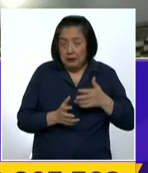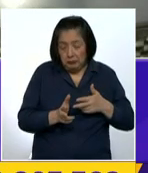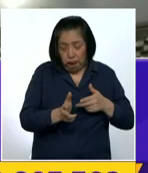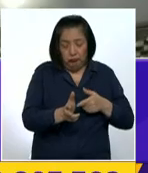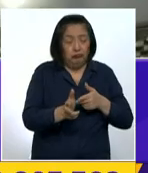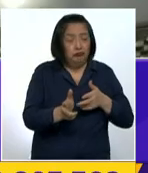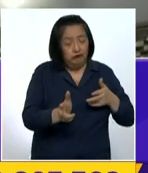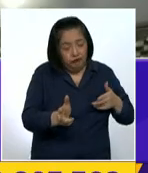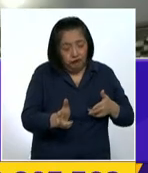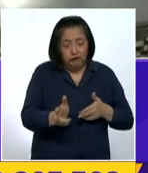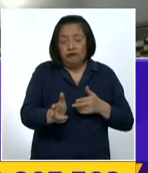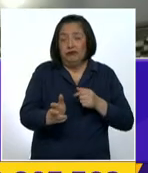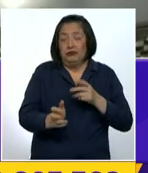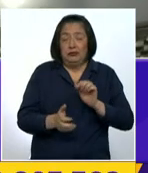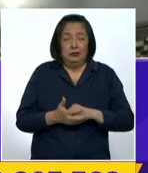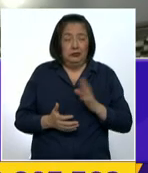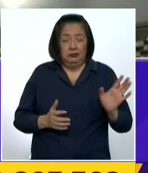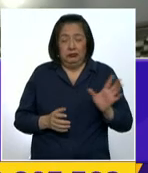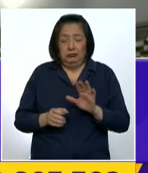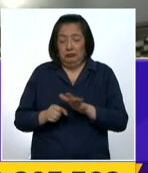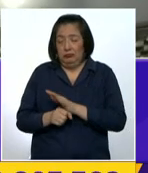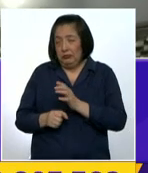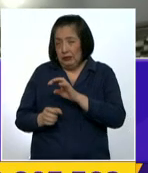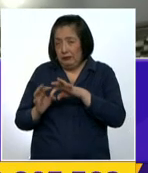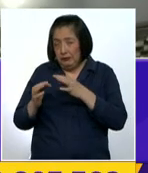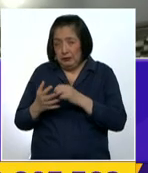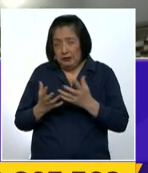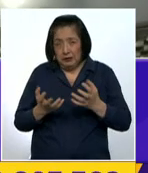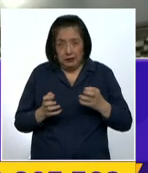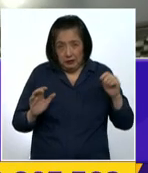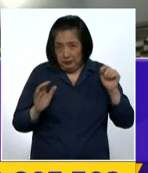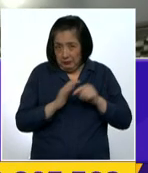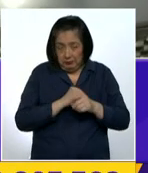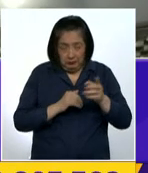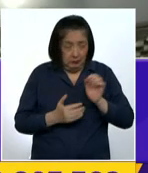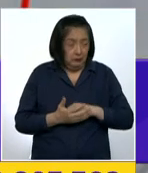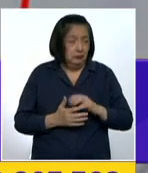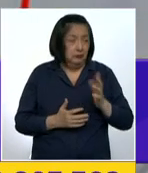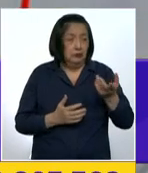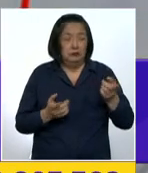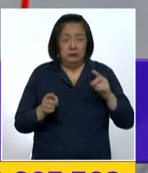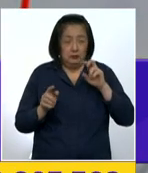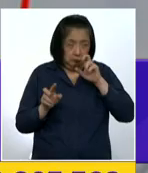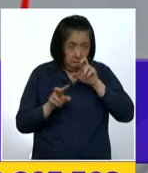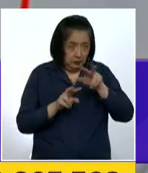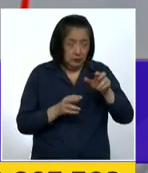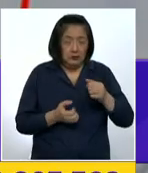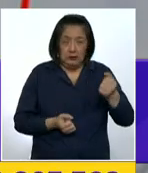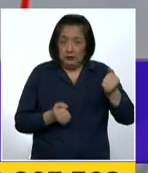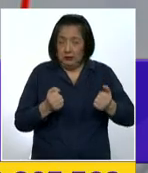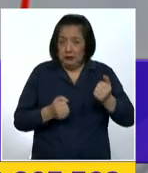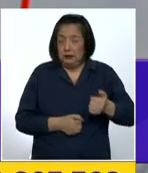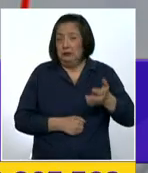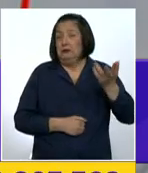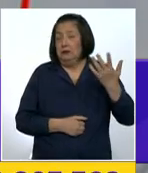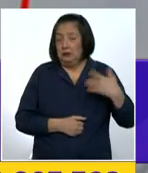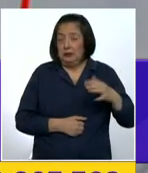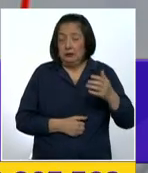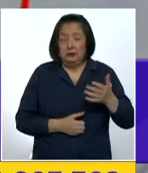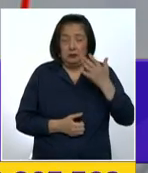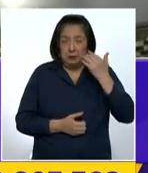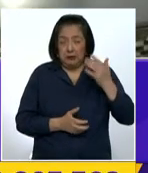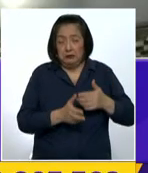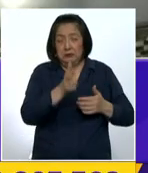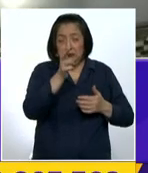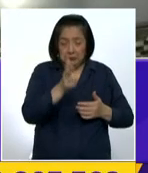viajaba toda la familia, que era justamente su presa, sus víctimas, ¿no? Al darse cuenta que el auto se detiene